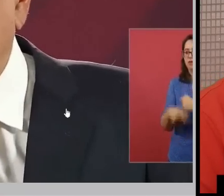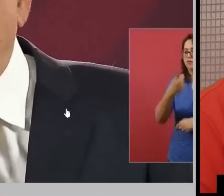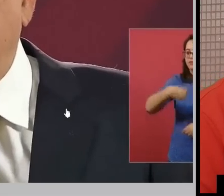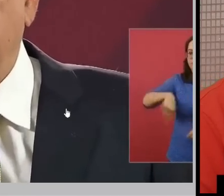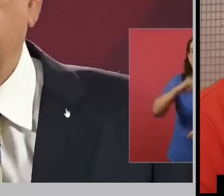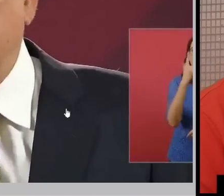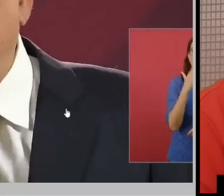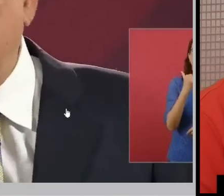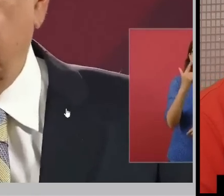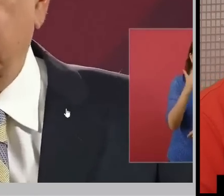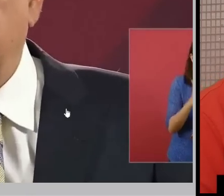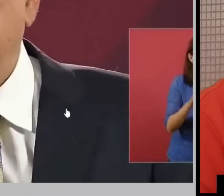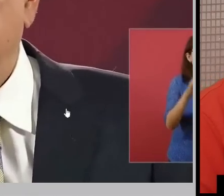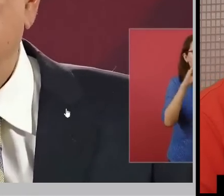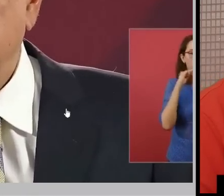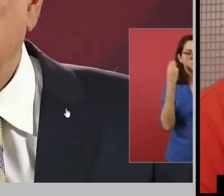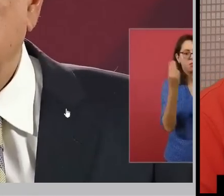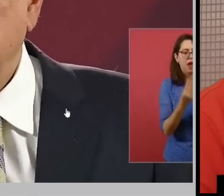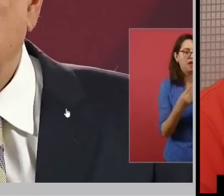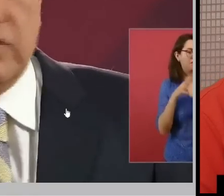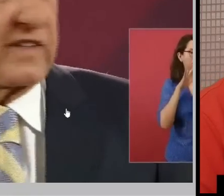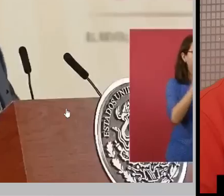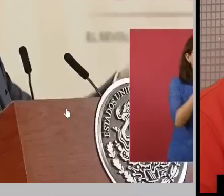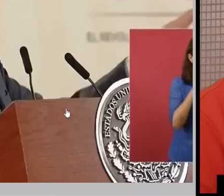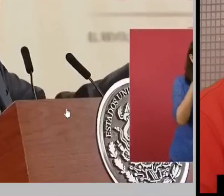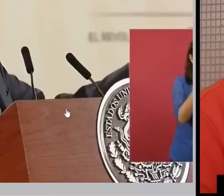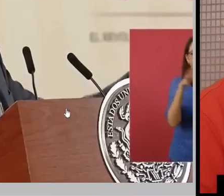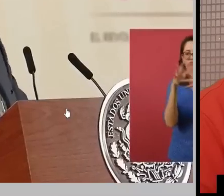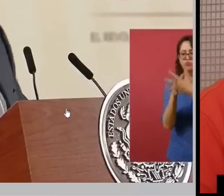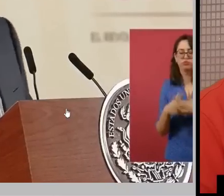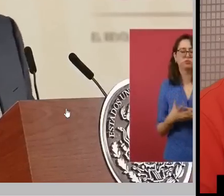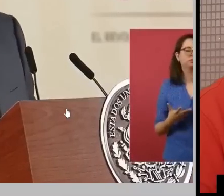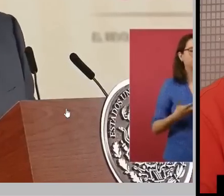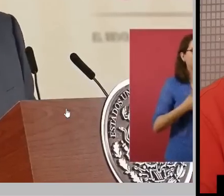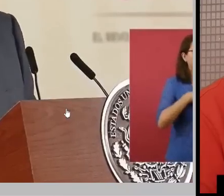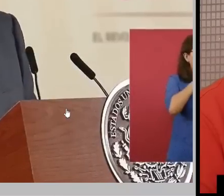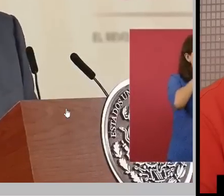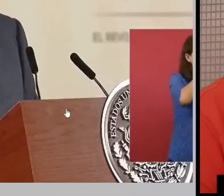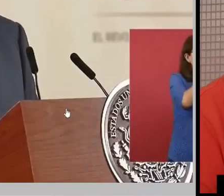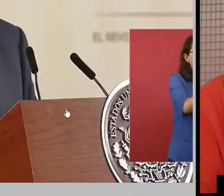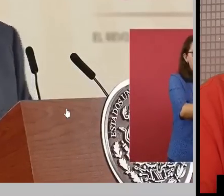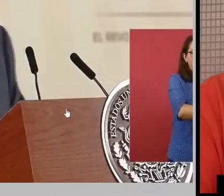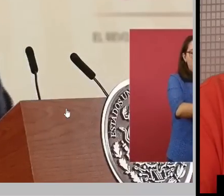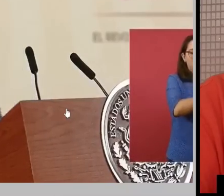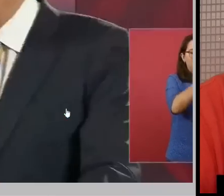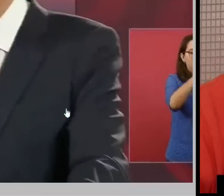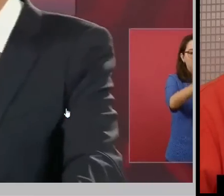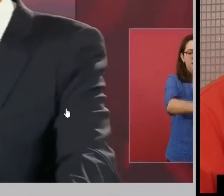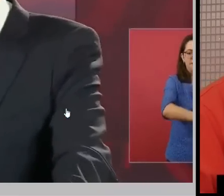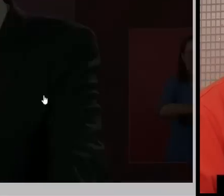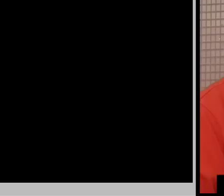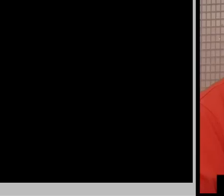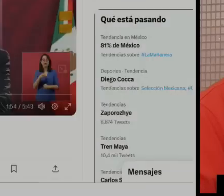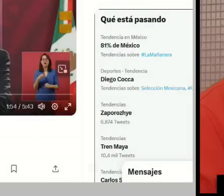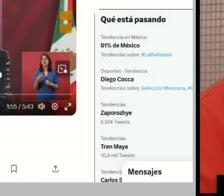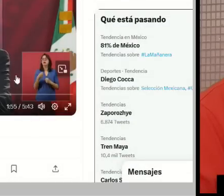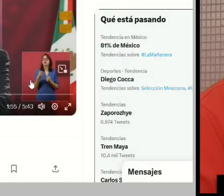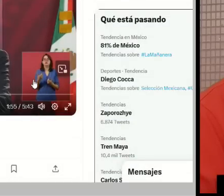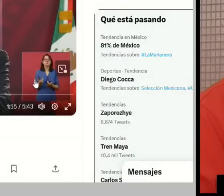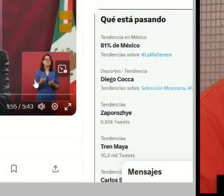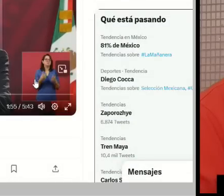de bandas de delincuentes los que se dedican al robo de combustibles